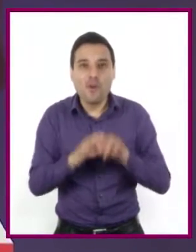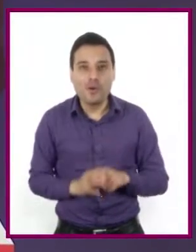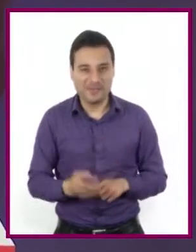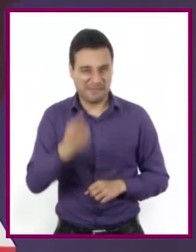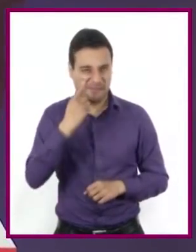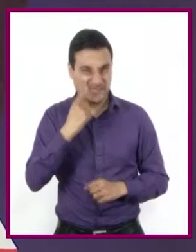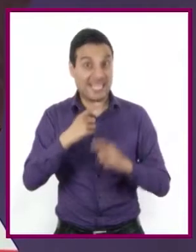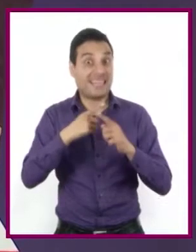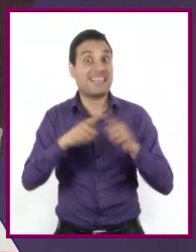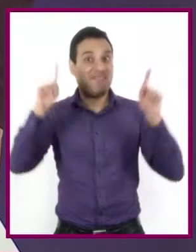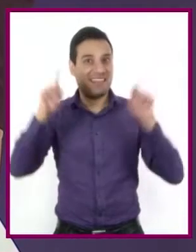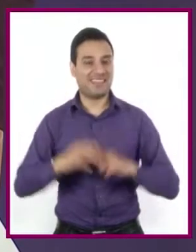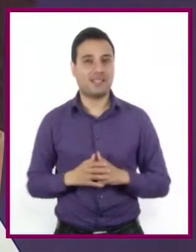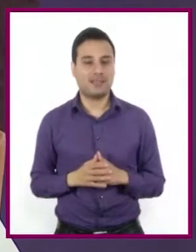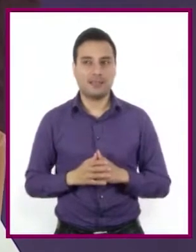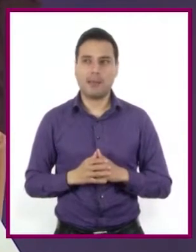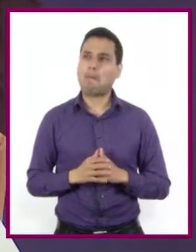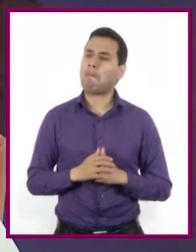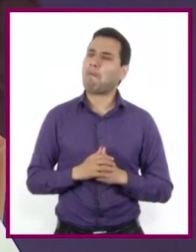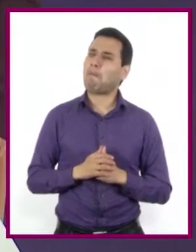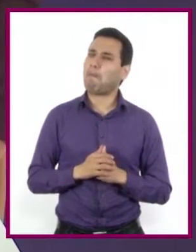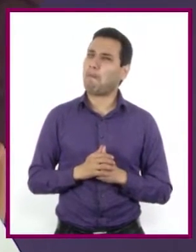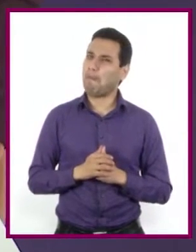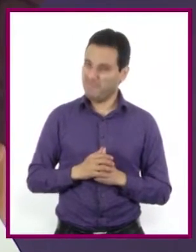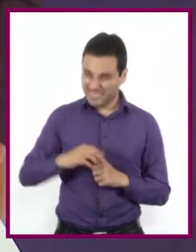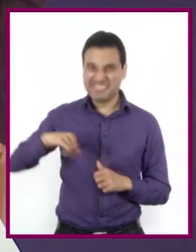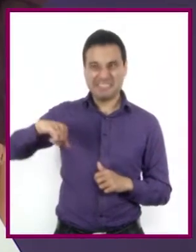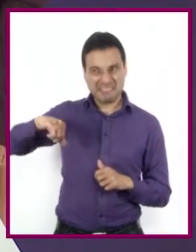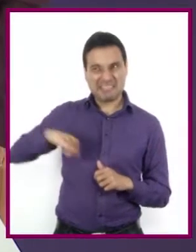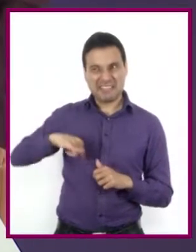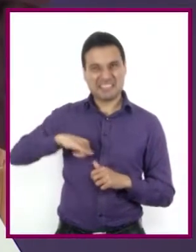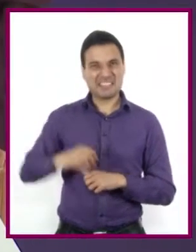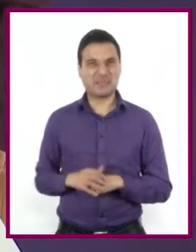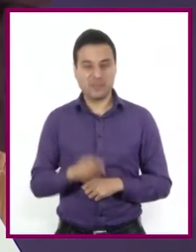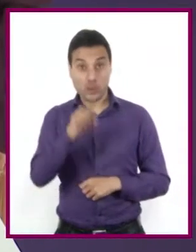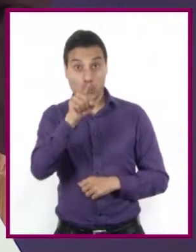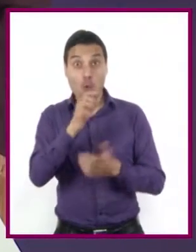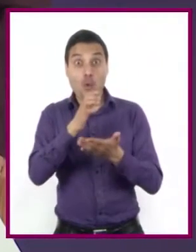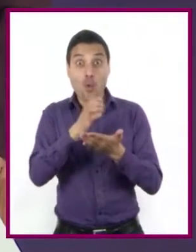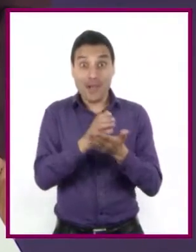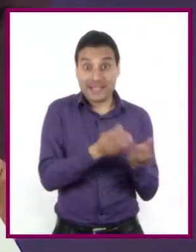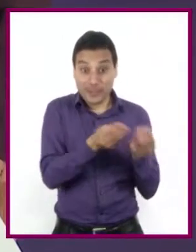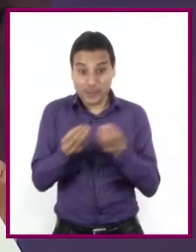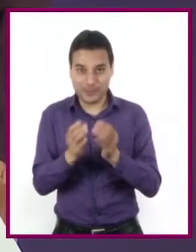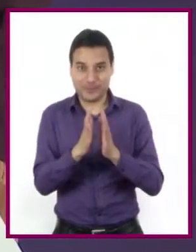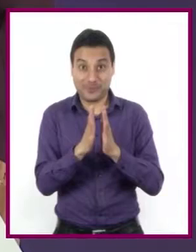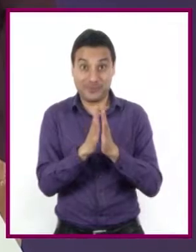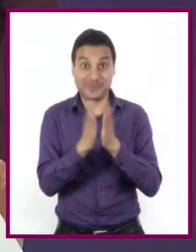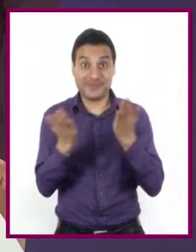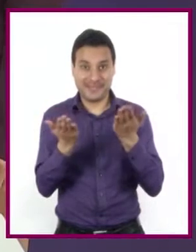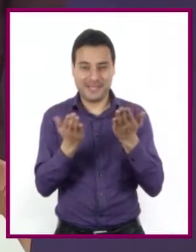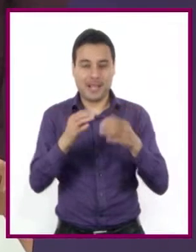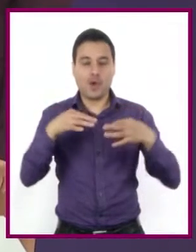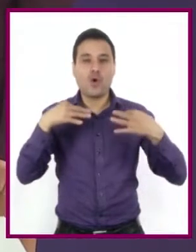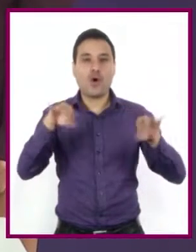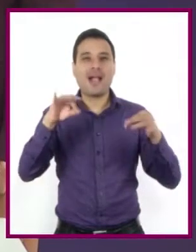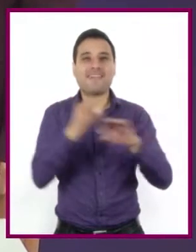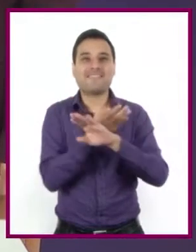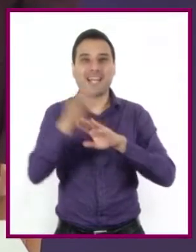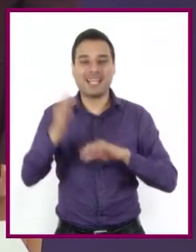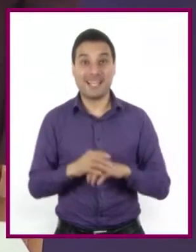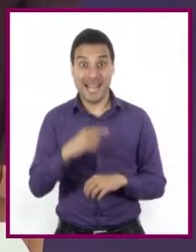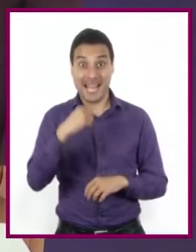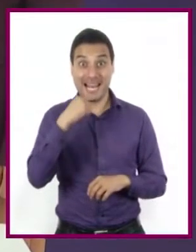diferente. Me está gustando este reto. Tomen su cuaderno, ábranlo en una página en blanco y tomen su